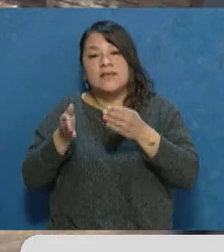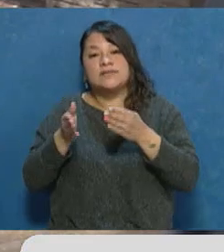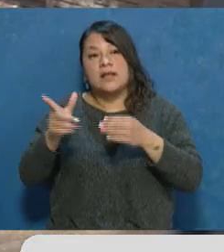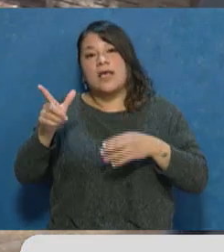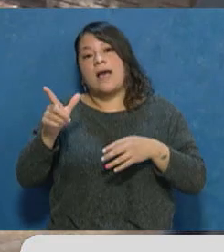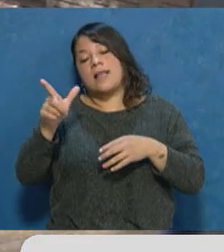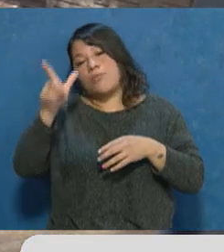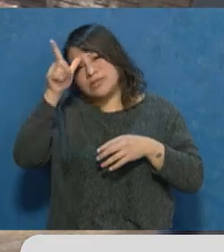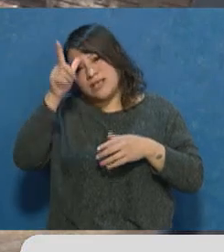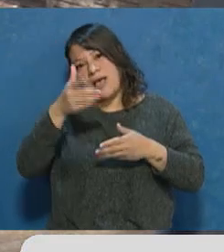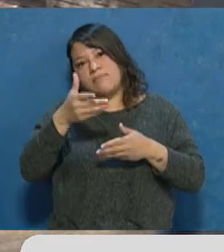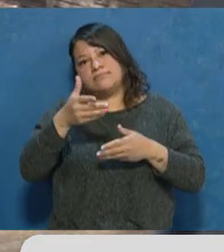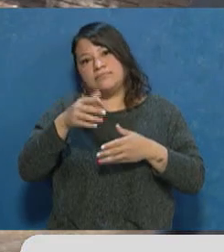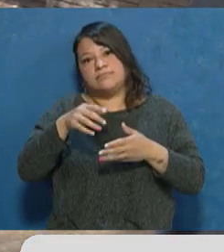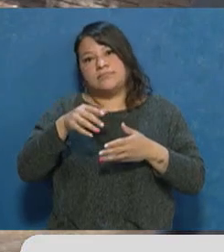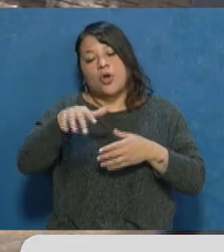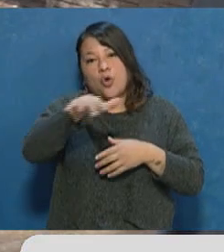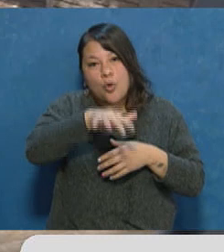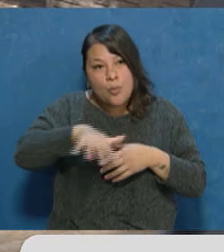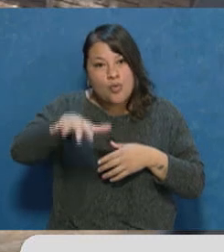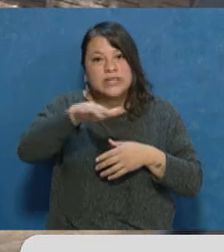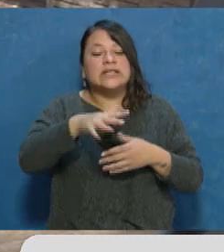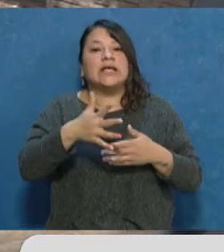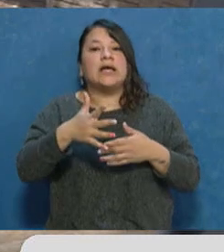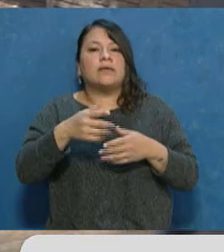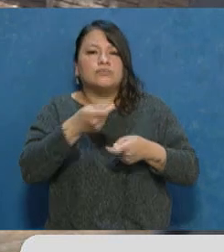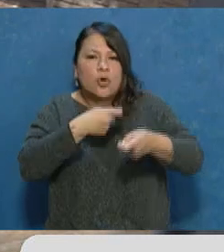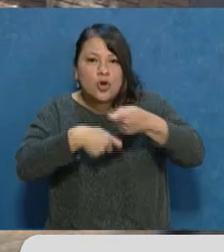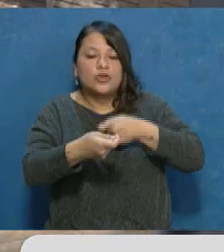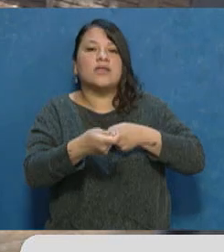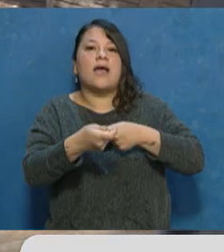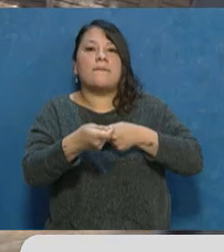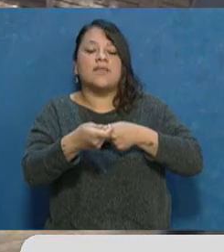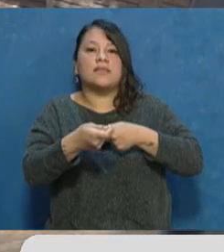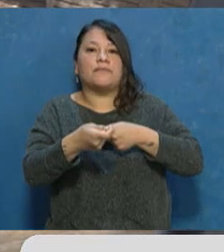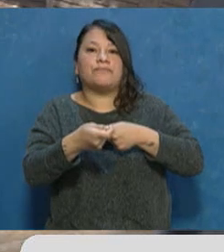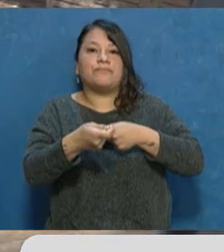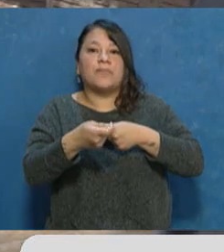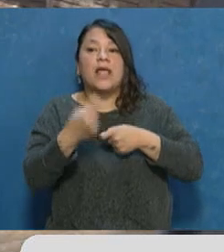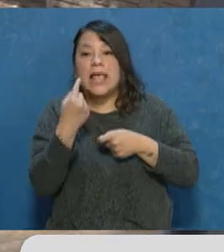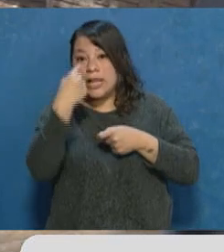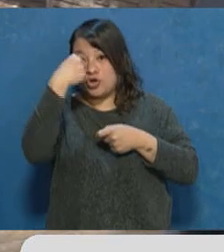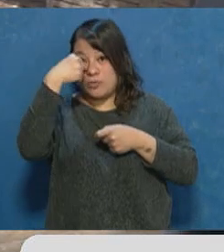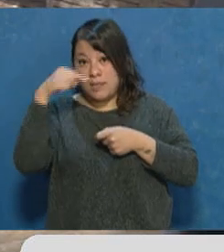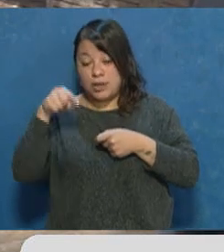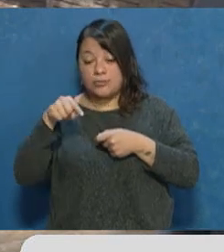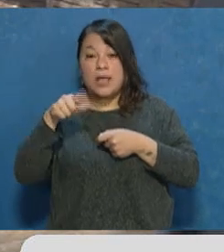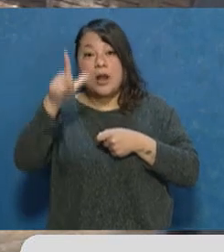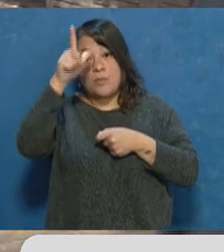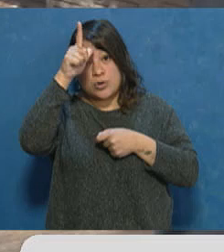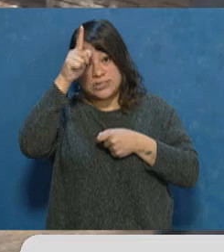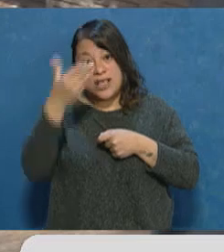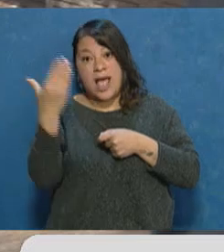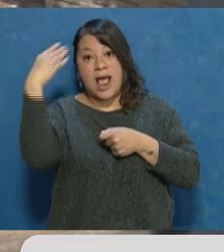policía comunitaria, se realizaron todos los trámites. Ha sido realizado el hisopado y, bueno, el efectivo